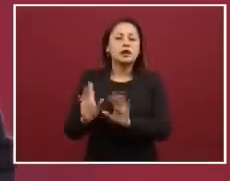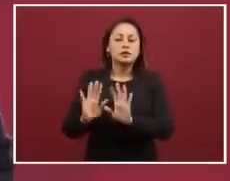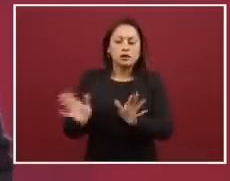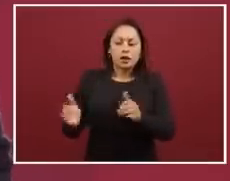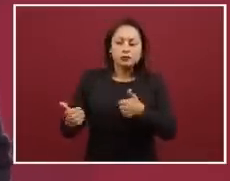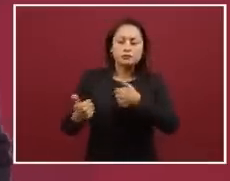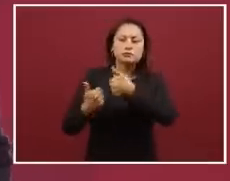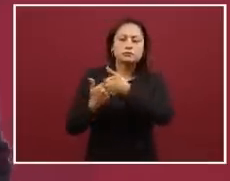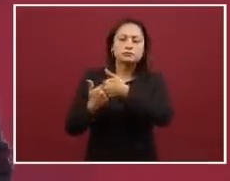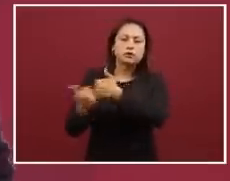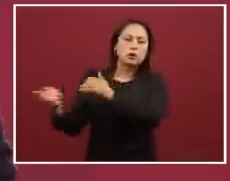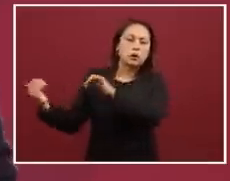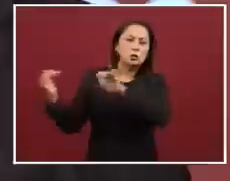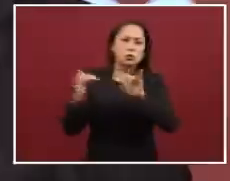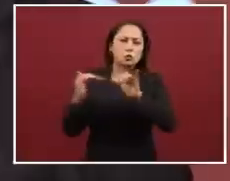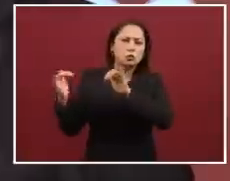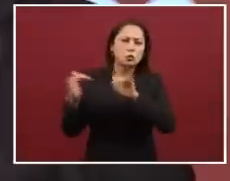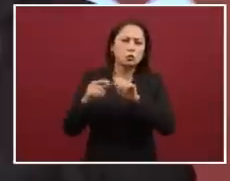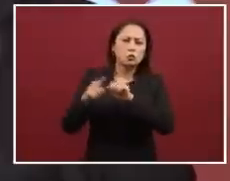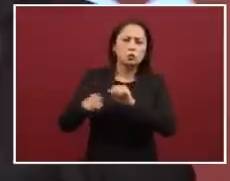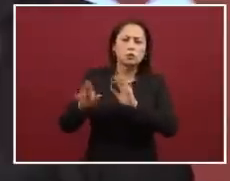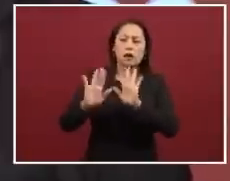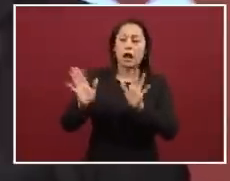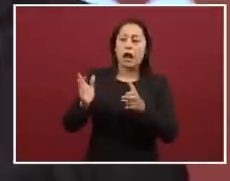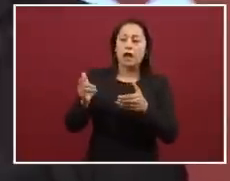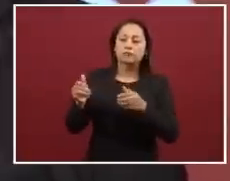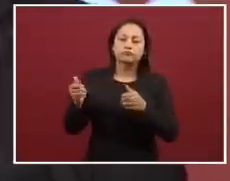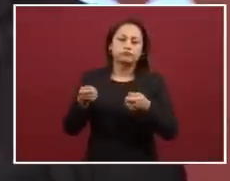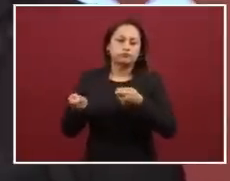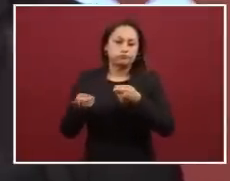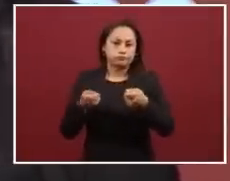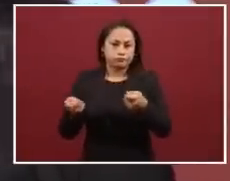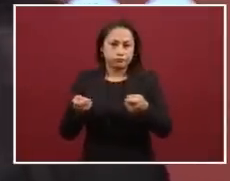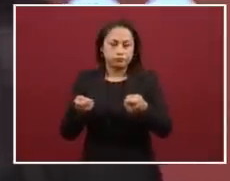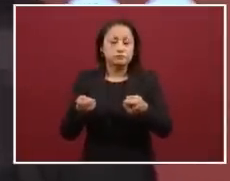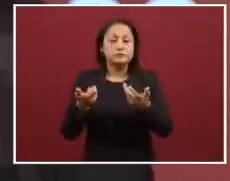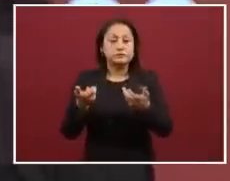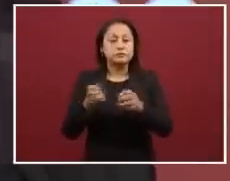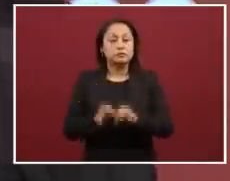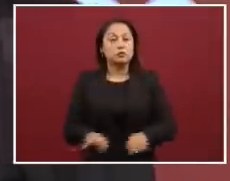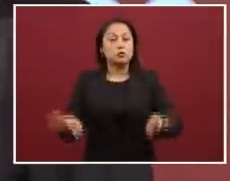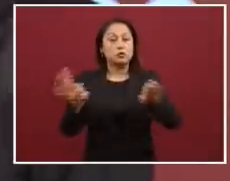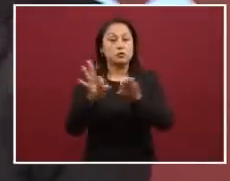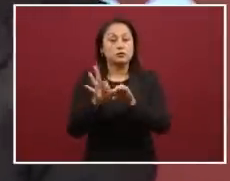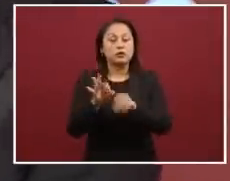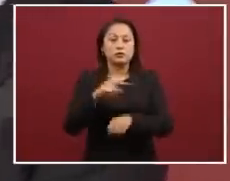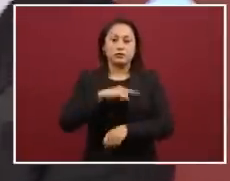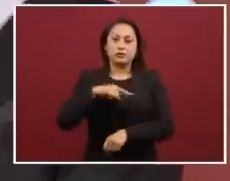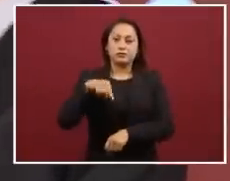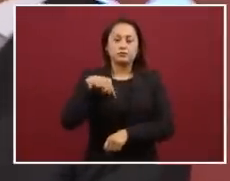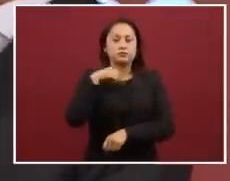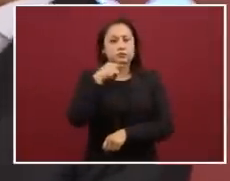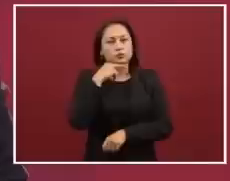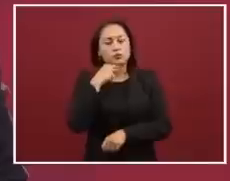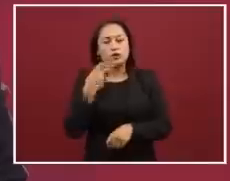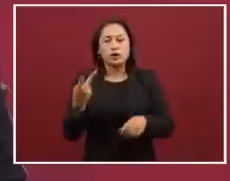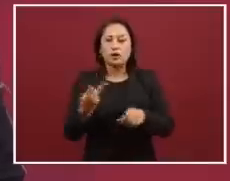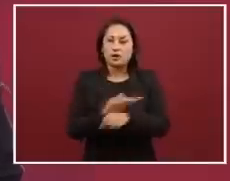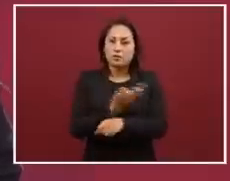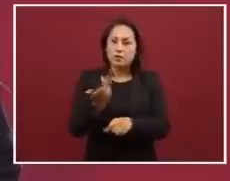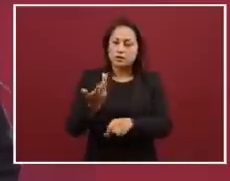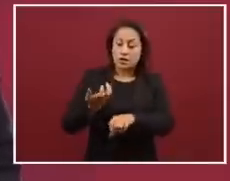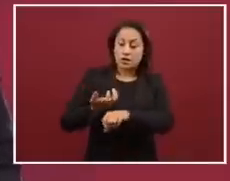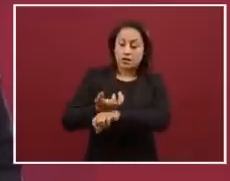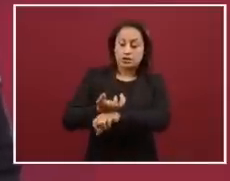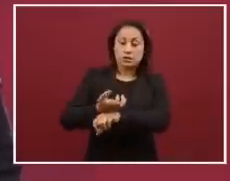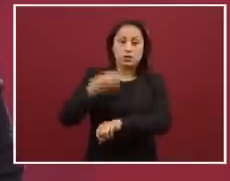fundamental porque a nosotros nos ocupa, por un lado, la seguridad, en mi caso, de los oaxaqueños y